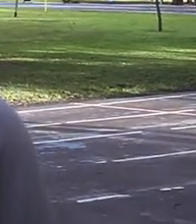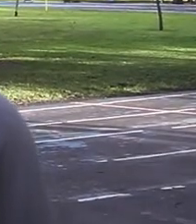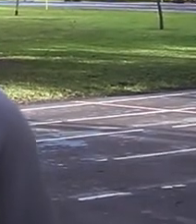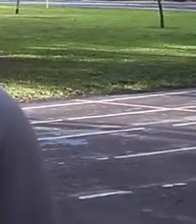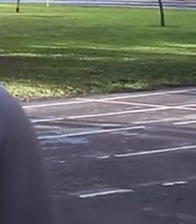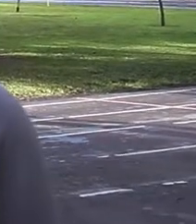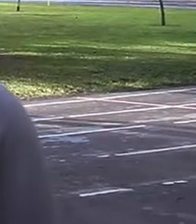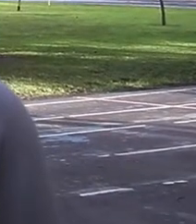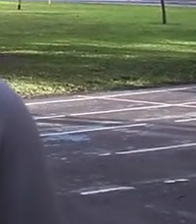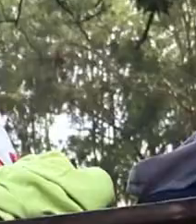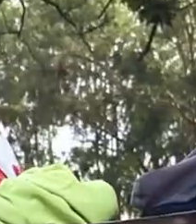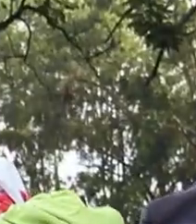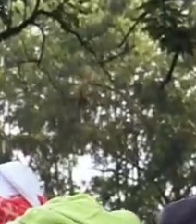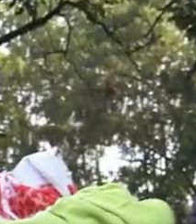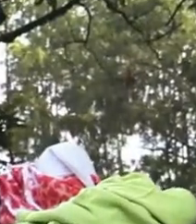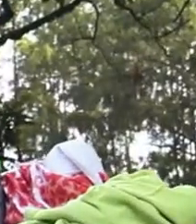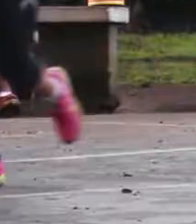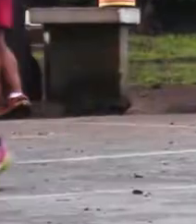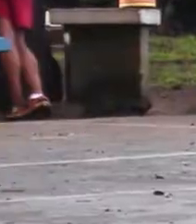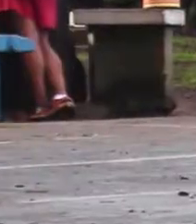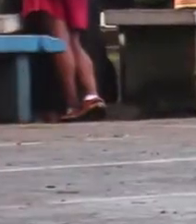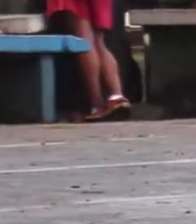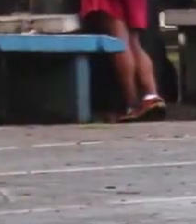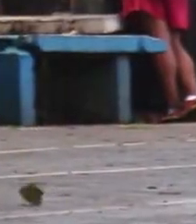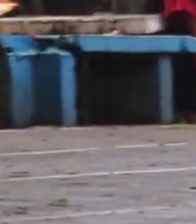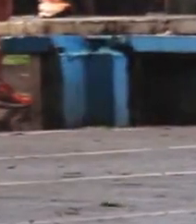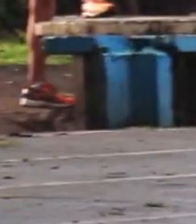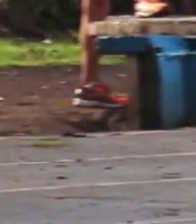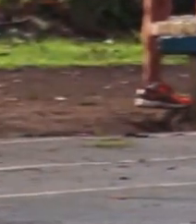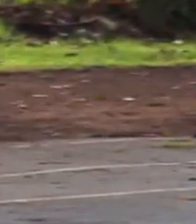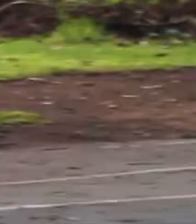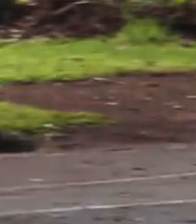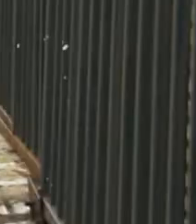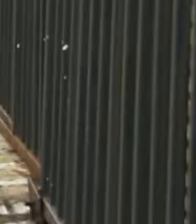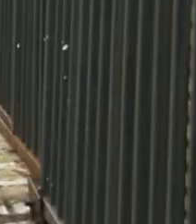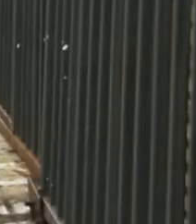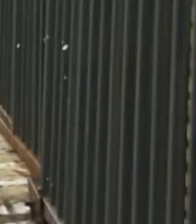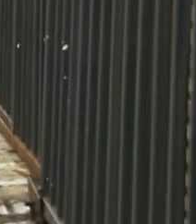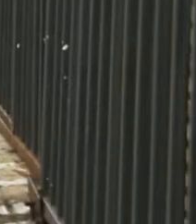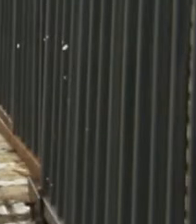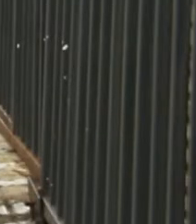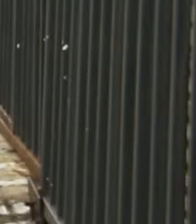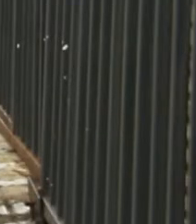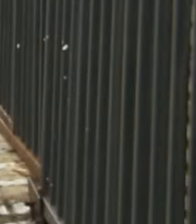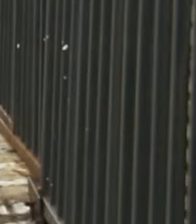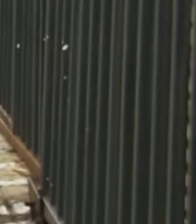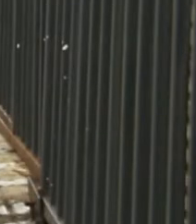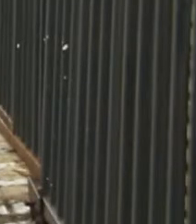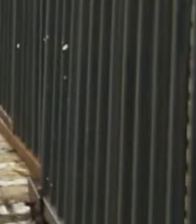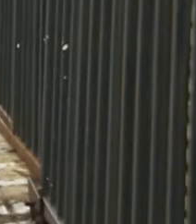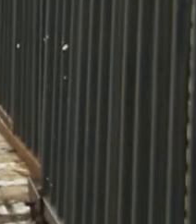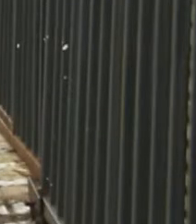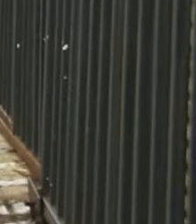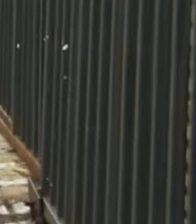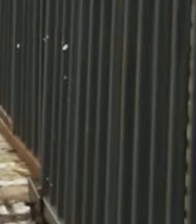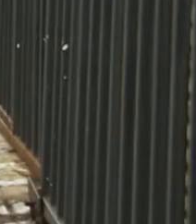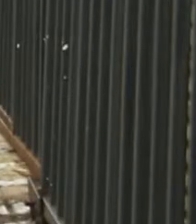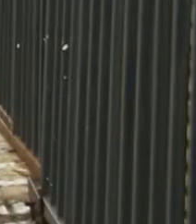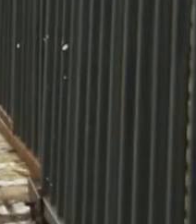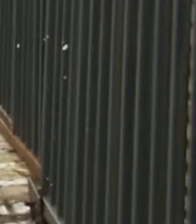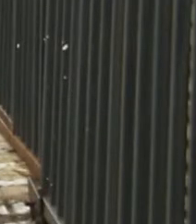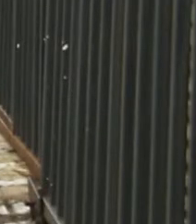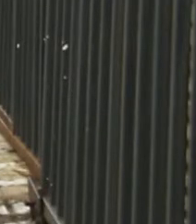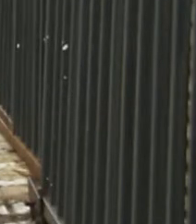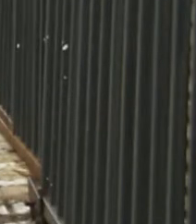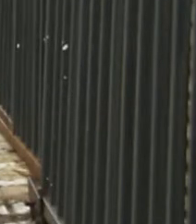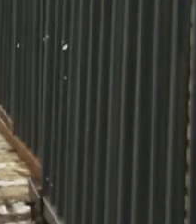duración para que así se le haga más fácil la competencia. Desde que empecé a correr, lo empecé a hacer al